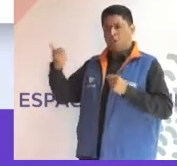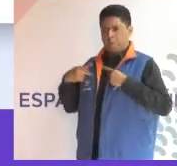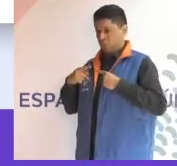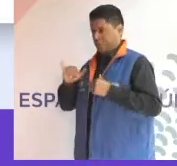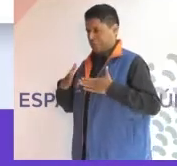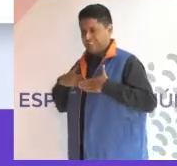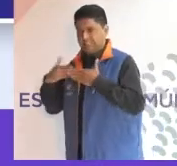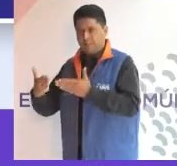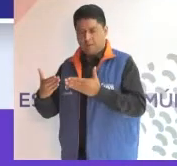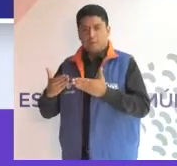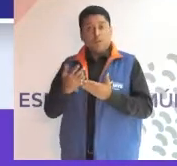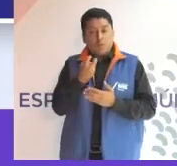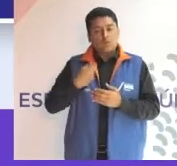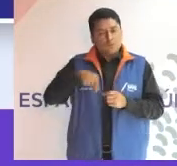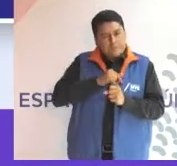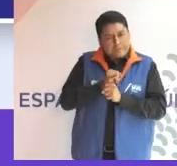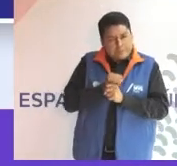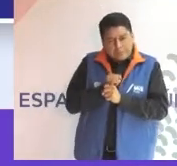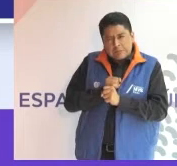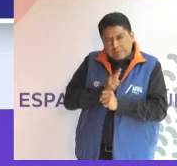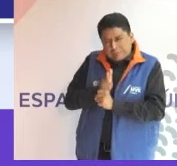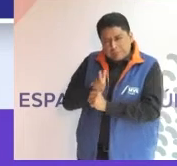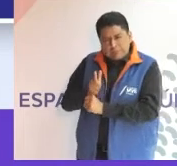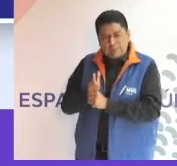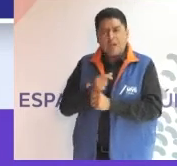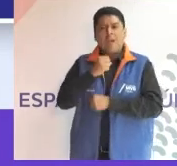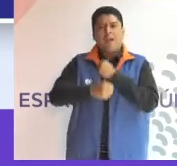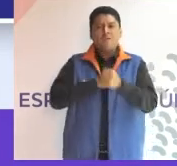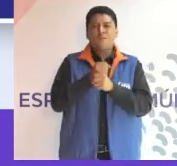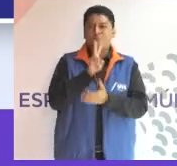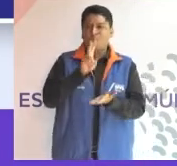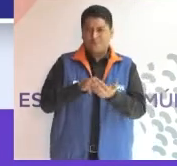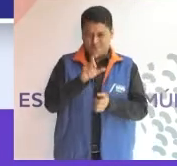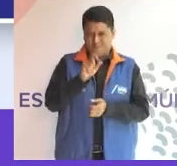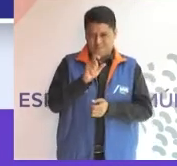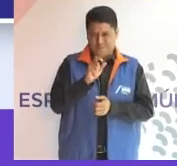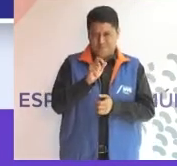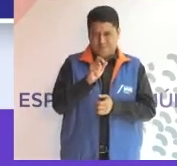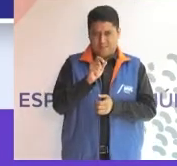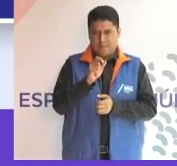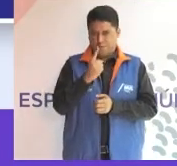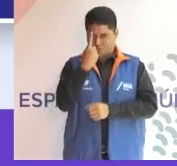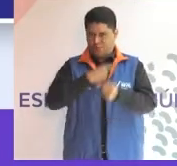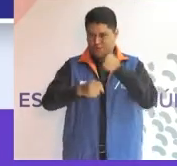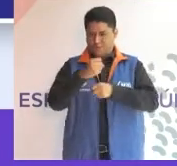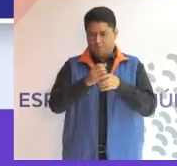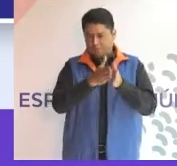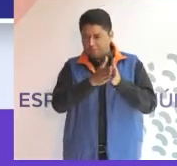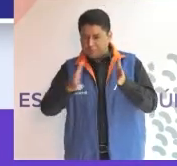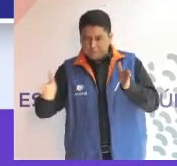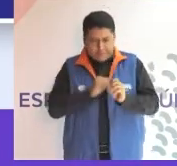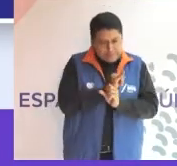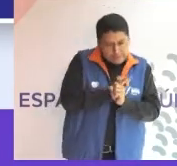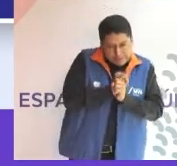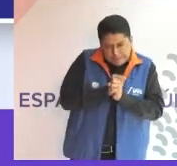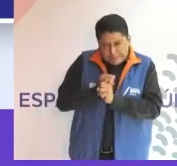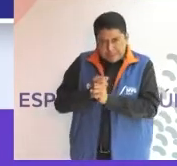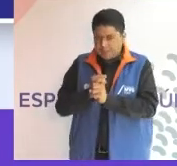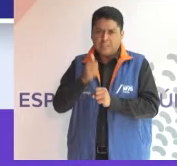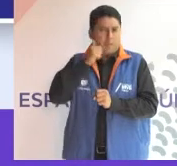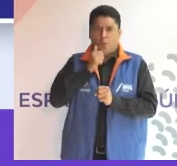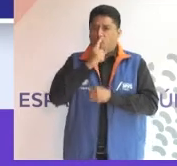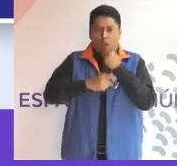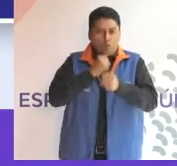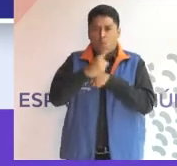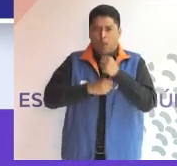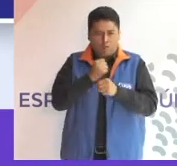vez, en el 2020, esto lo hacemos una vez al año, vemos el año para atrás y nos damos cuenta cómo están las cosas, es